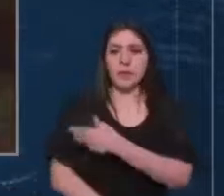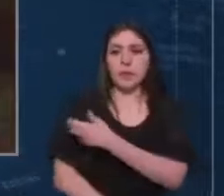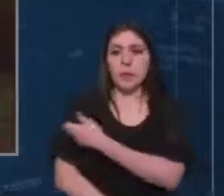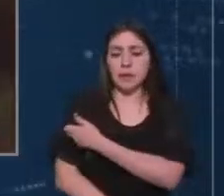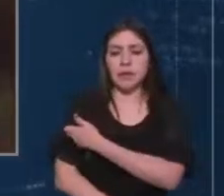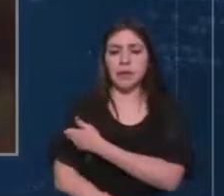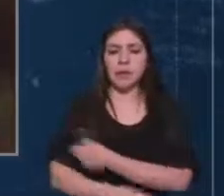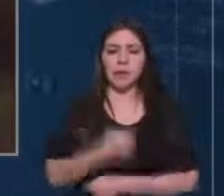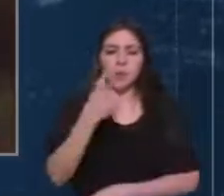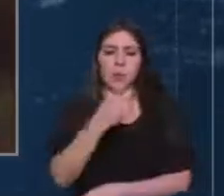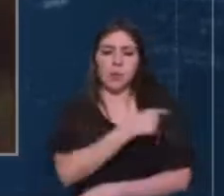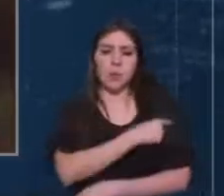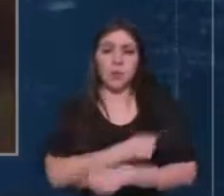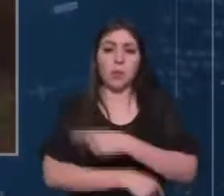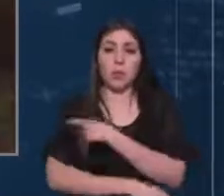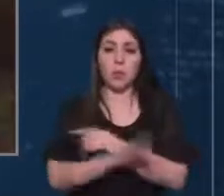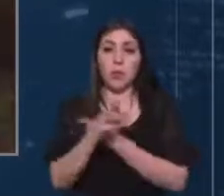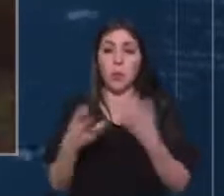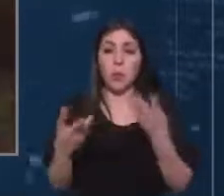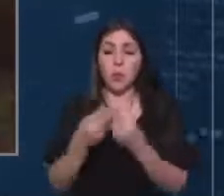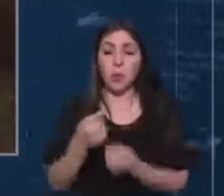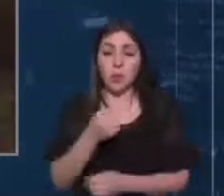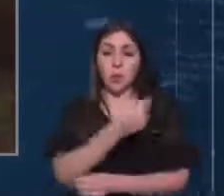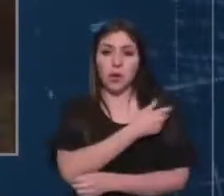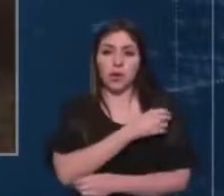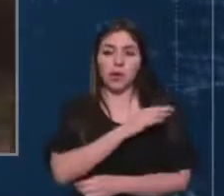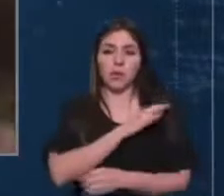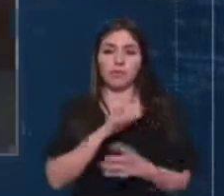puede neutralizar, pero ya pasando el periodo